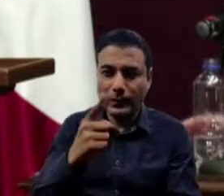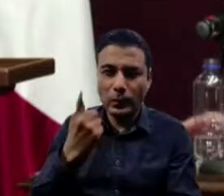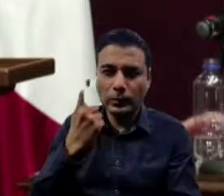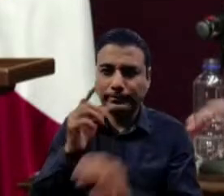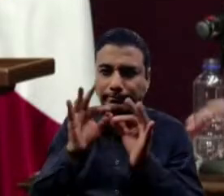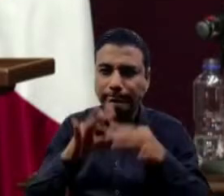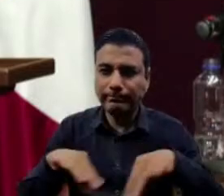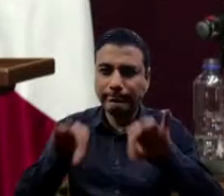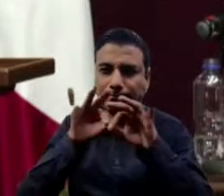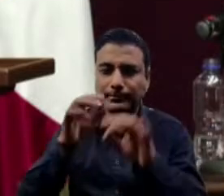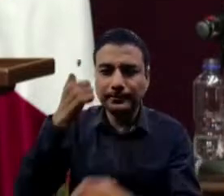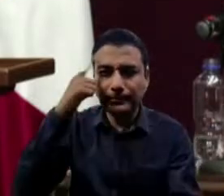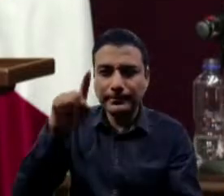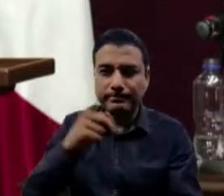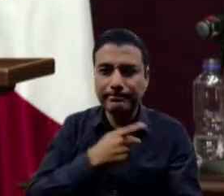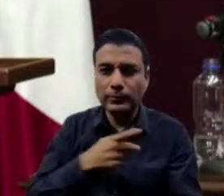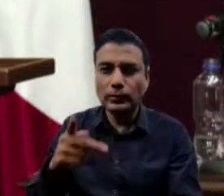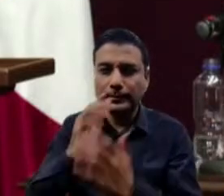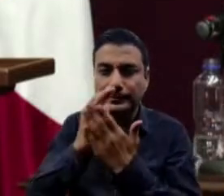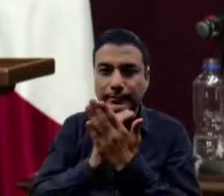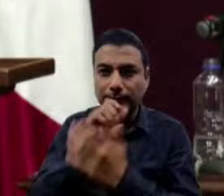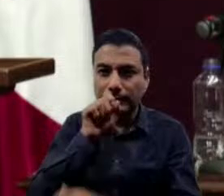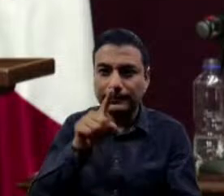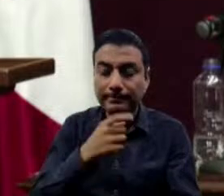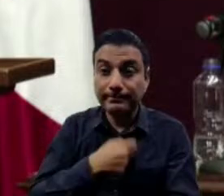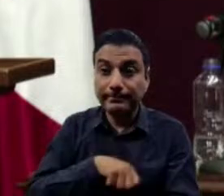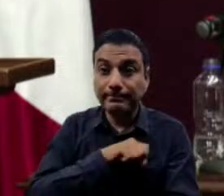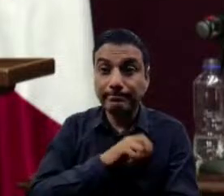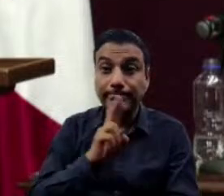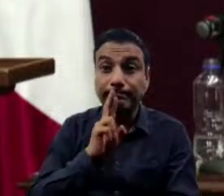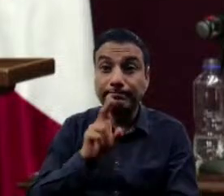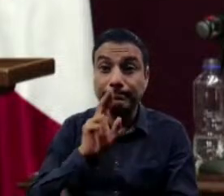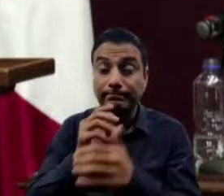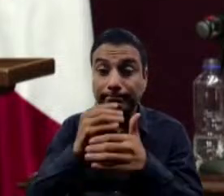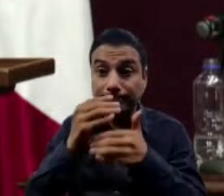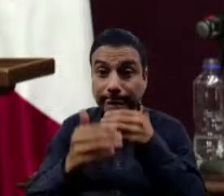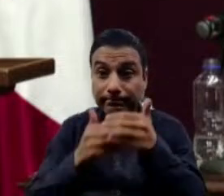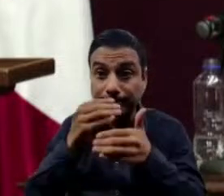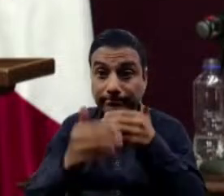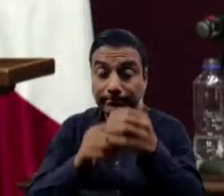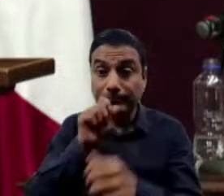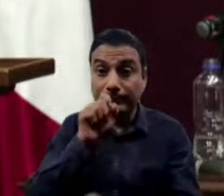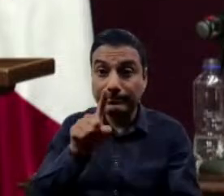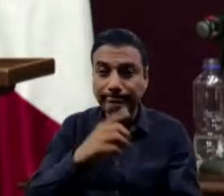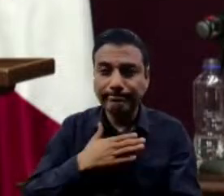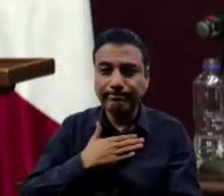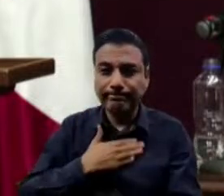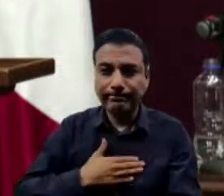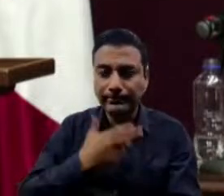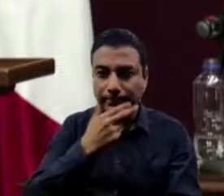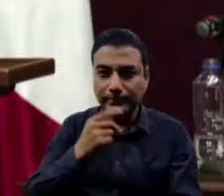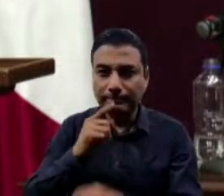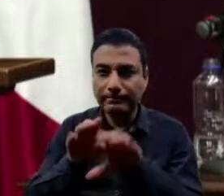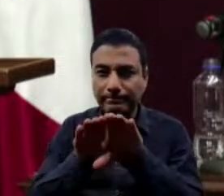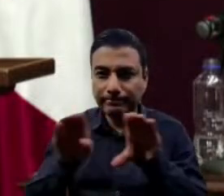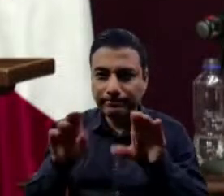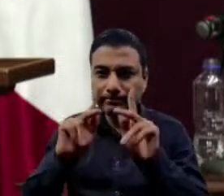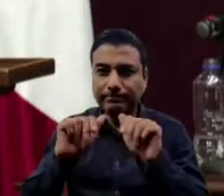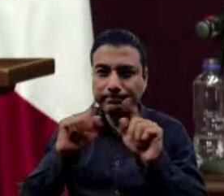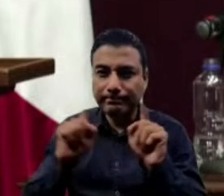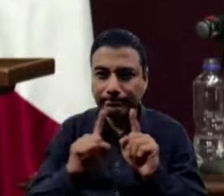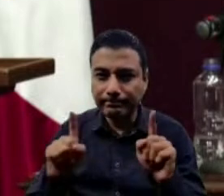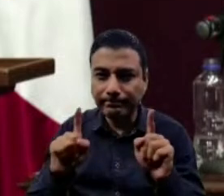pobreza, mejorar la salud, lograr la igualdad de género, la paz, la estabilidad, así como también